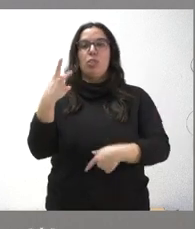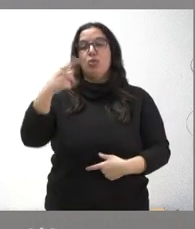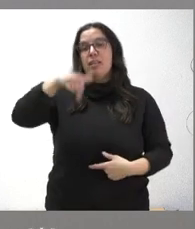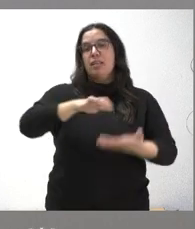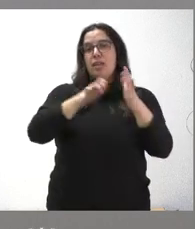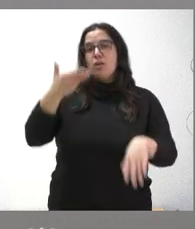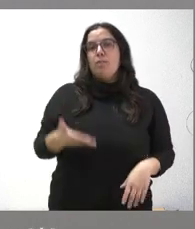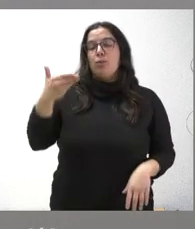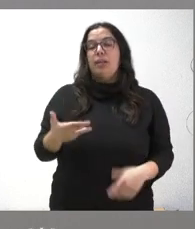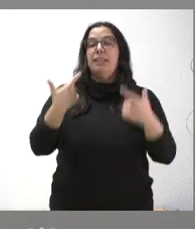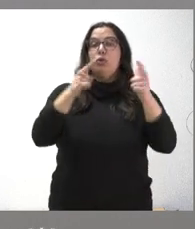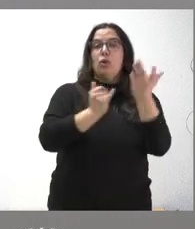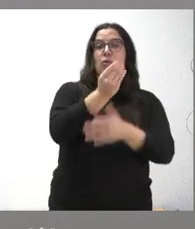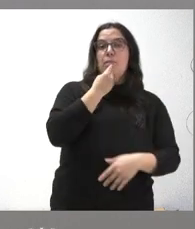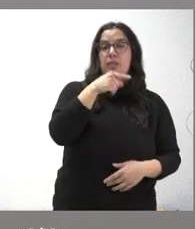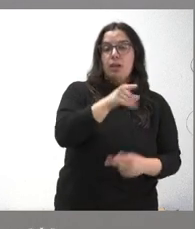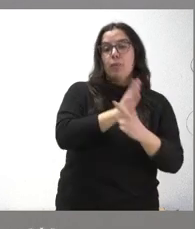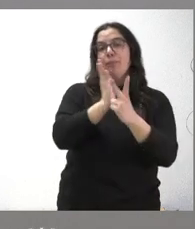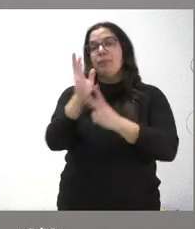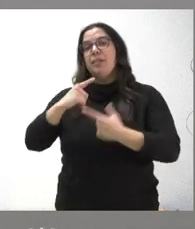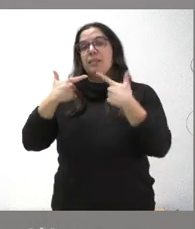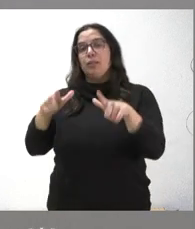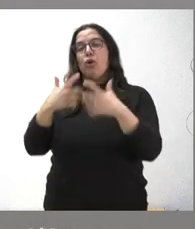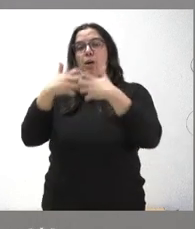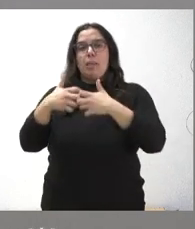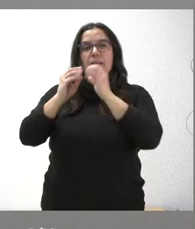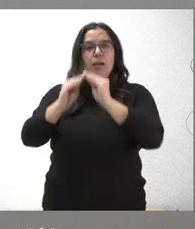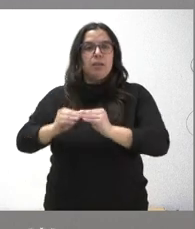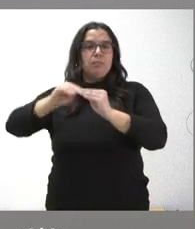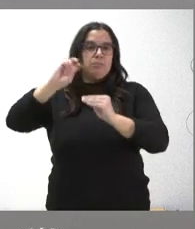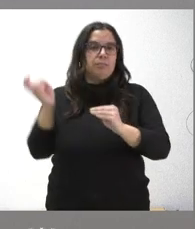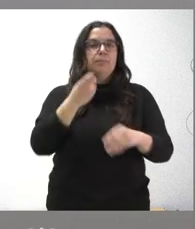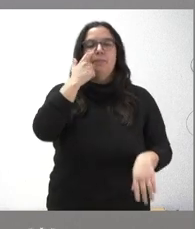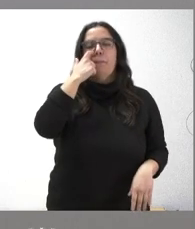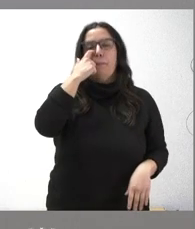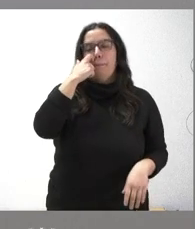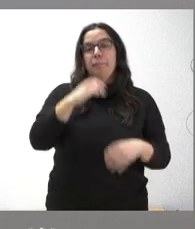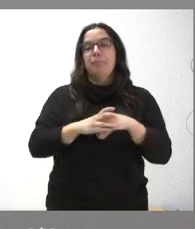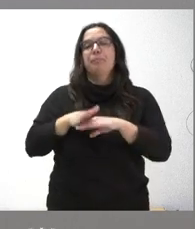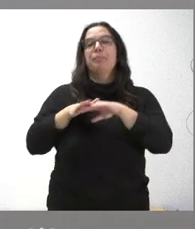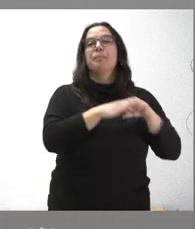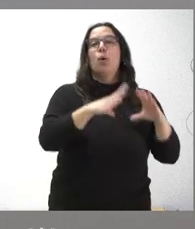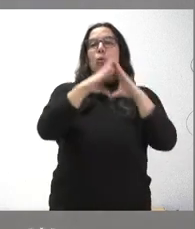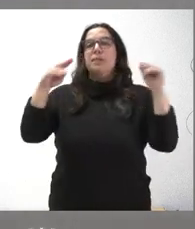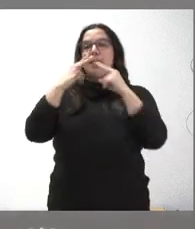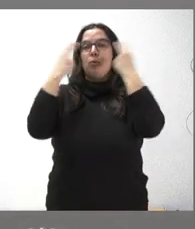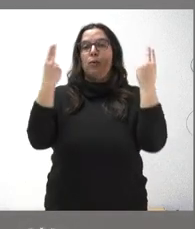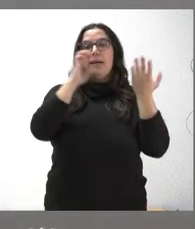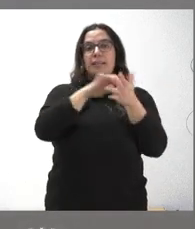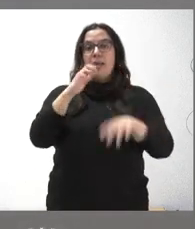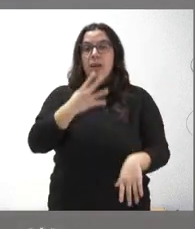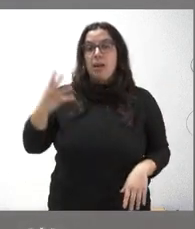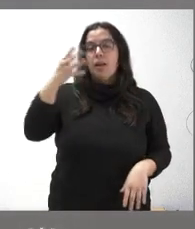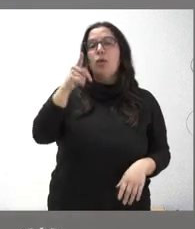importante que es el sector agroalimentario y el sector de bienes de equipo las universidades públicas de castill van a recibir